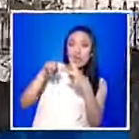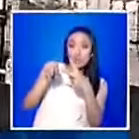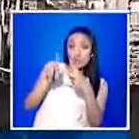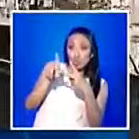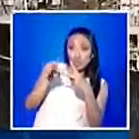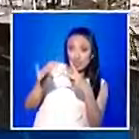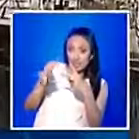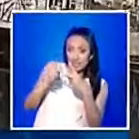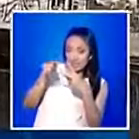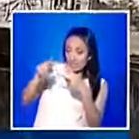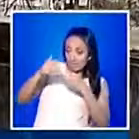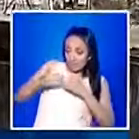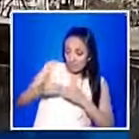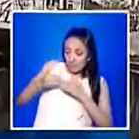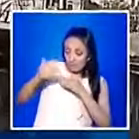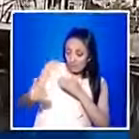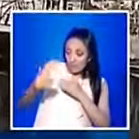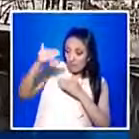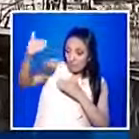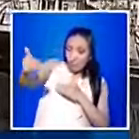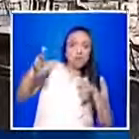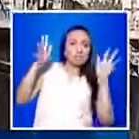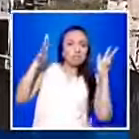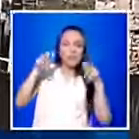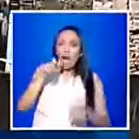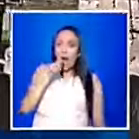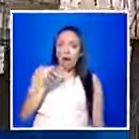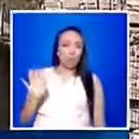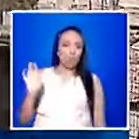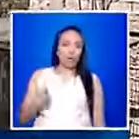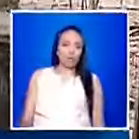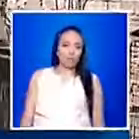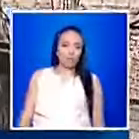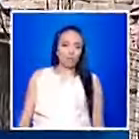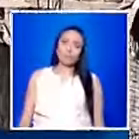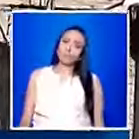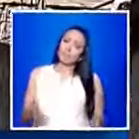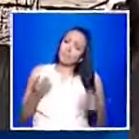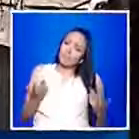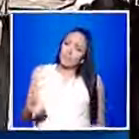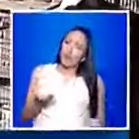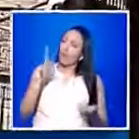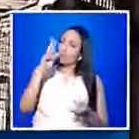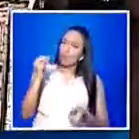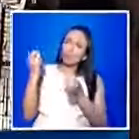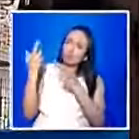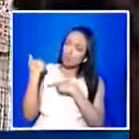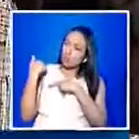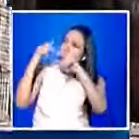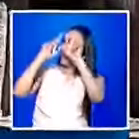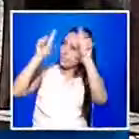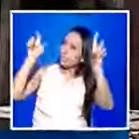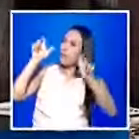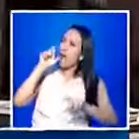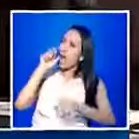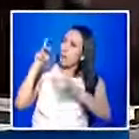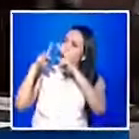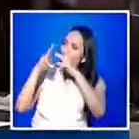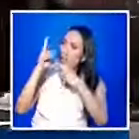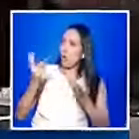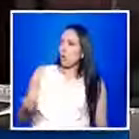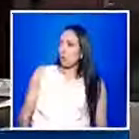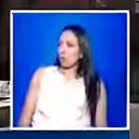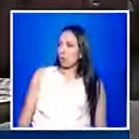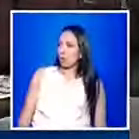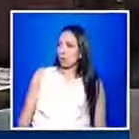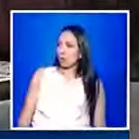hacia arriba y plan techo. Ya eso es mucha irresponsabilidad de las autoridades. ¿Viene el tanquero y qué? ¿El